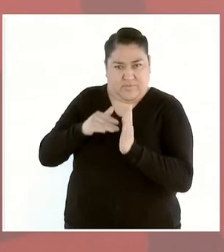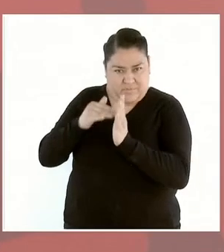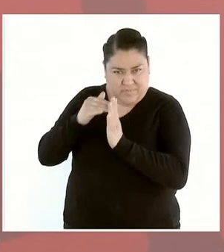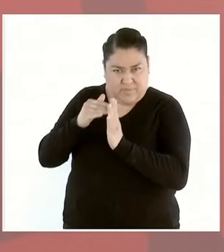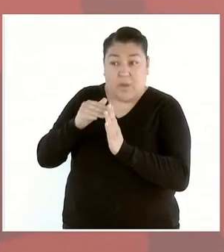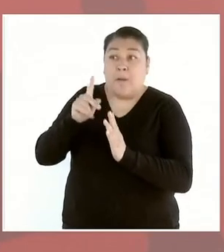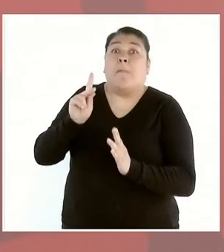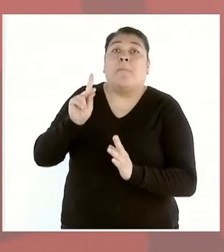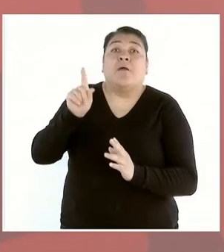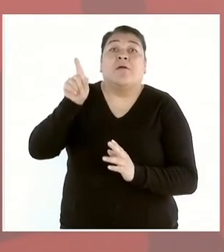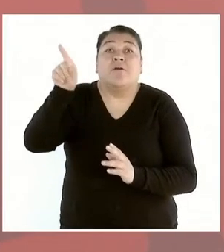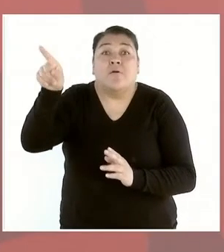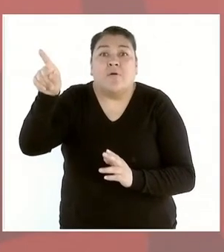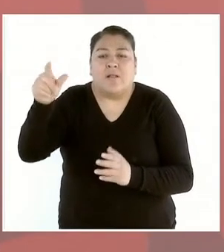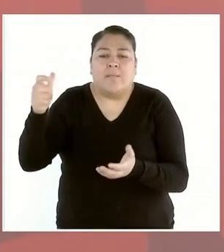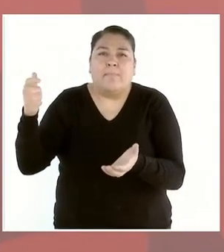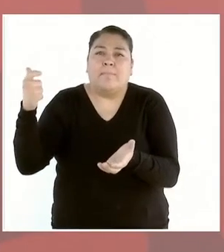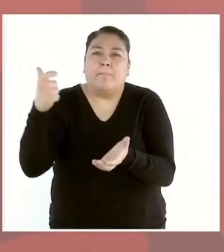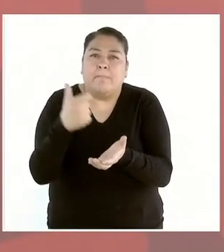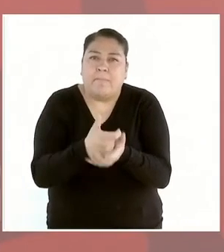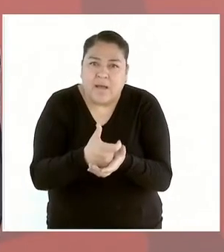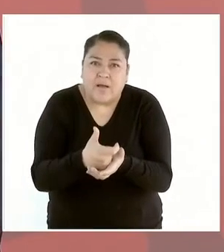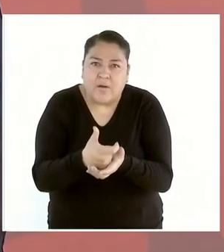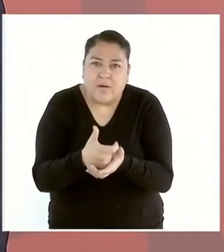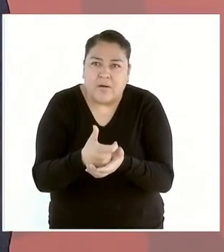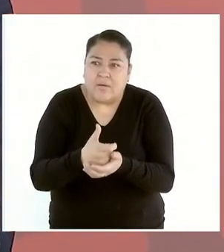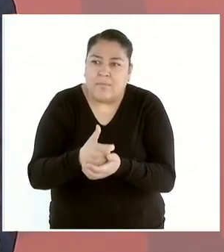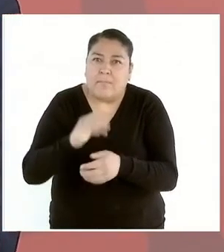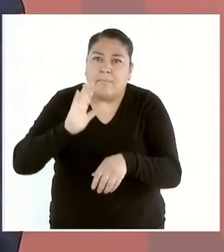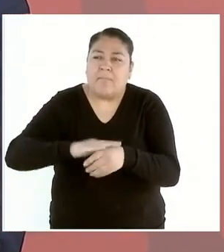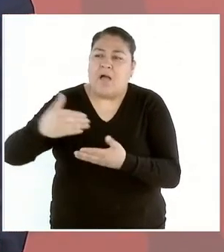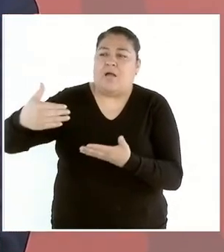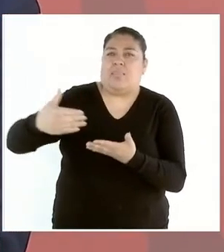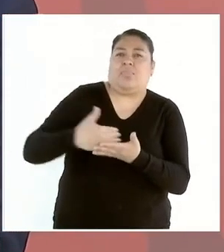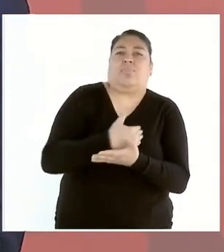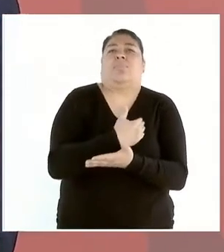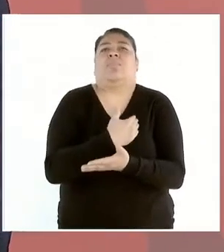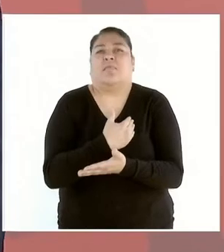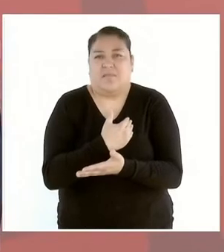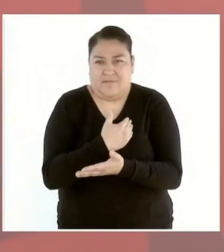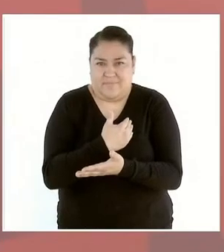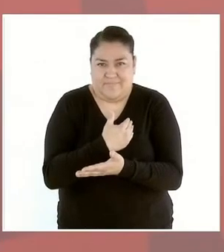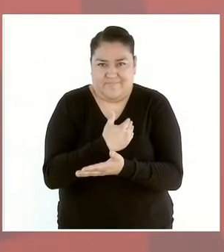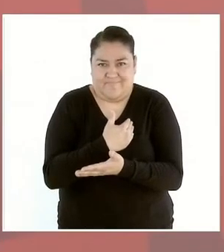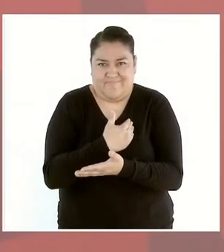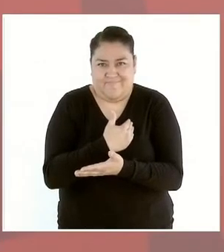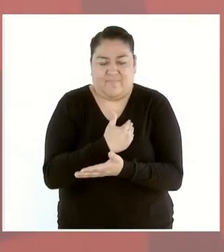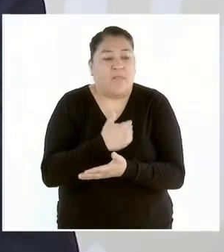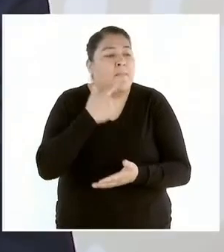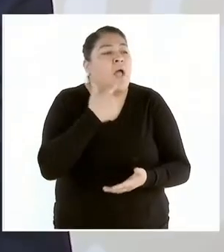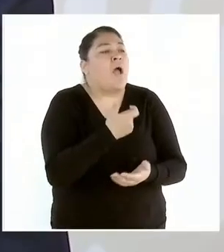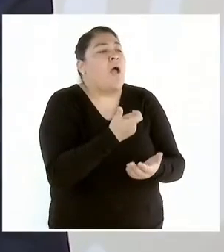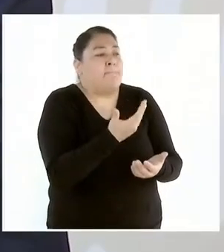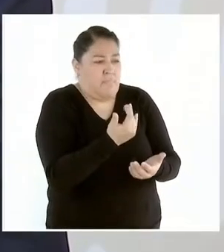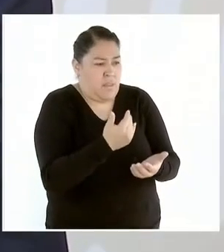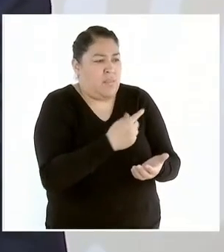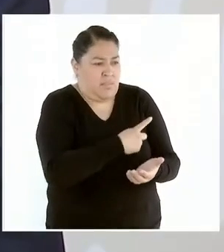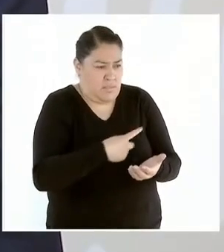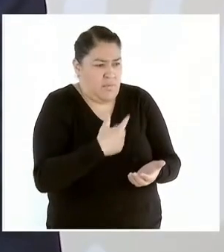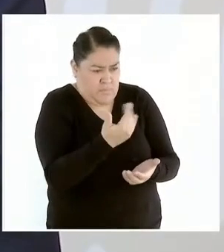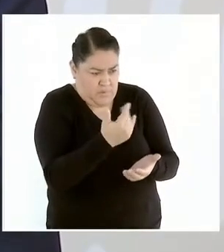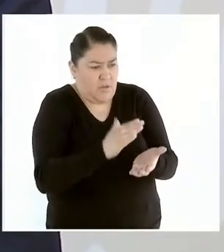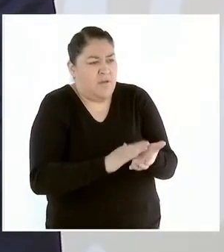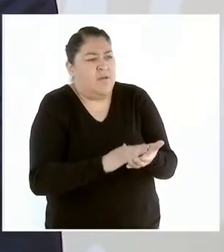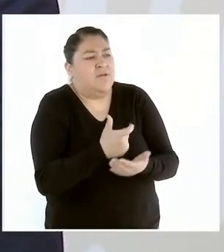invasión la cual fue originalmente justificada con el cobro de